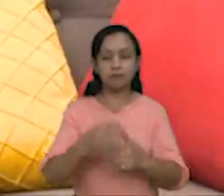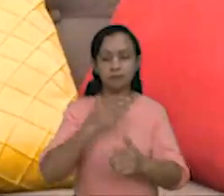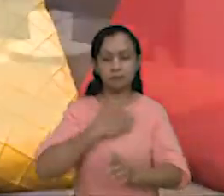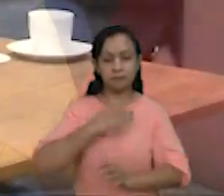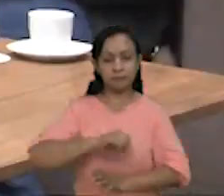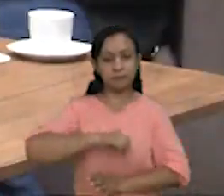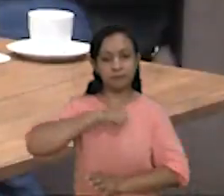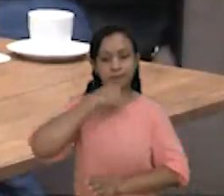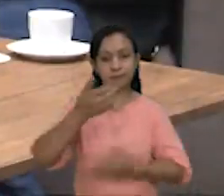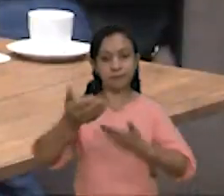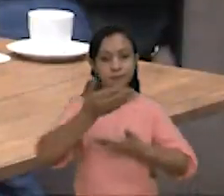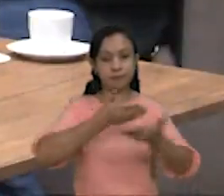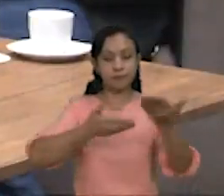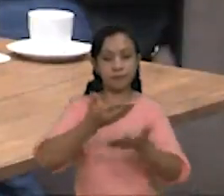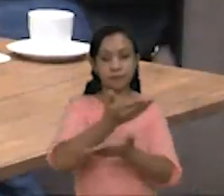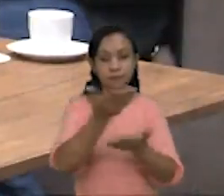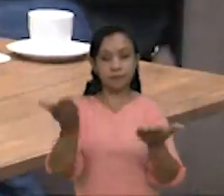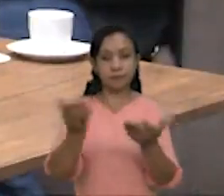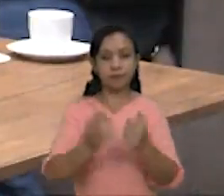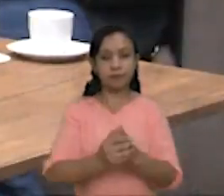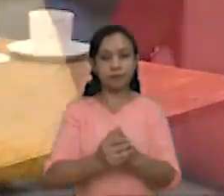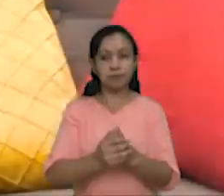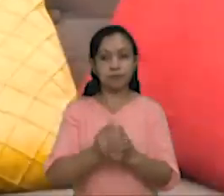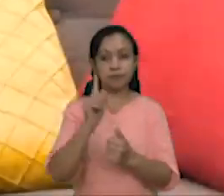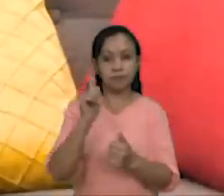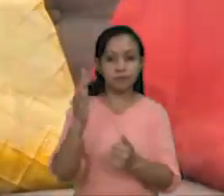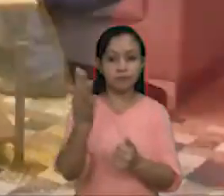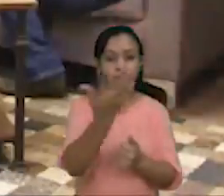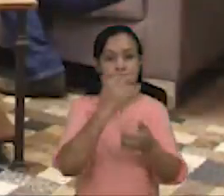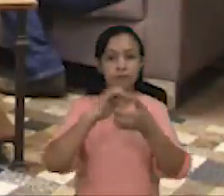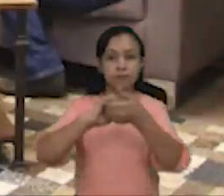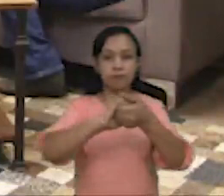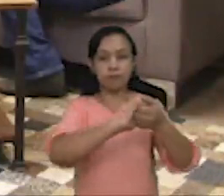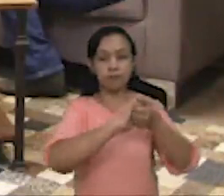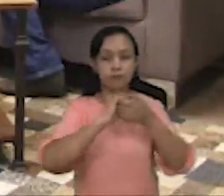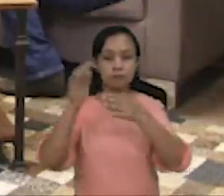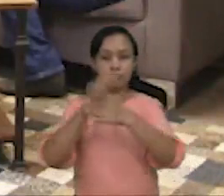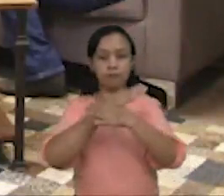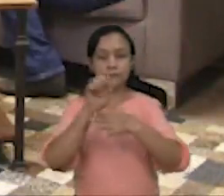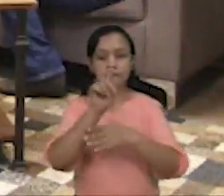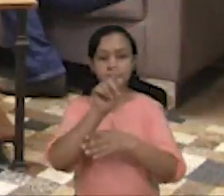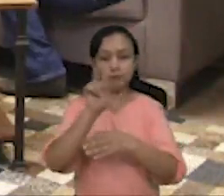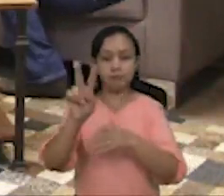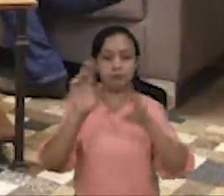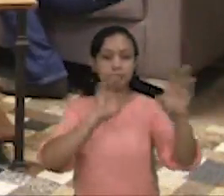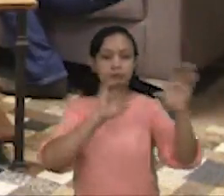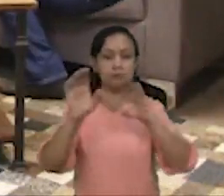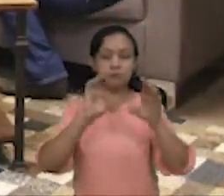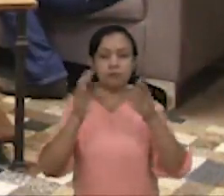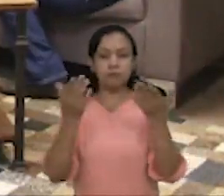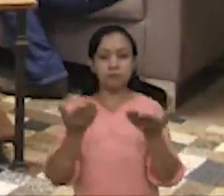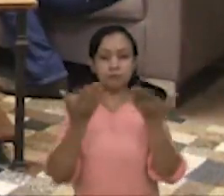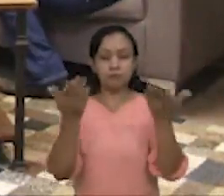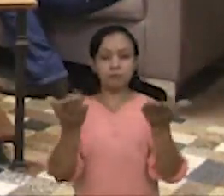orgullo estar compartiendo el estudio con ustedes. Y también a todos nuestros colegas de los distintos medios de comunicación, les mandamos